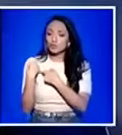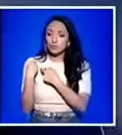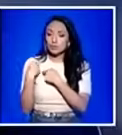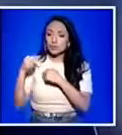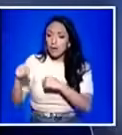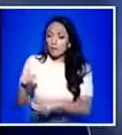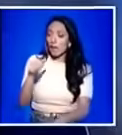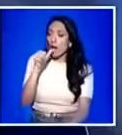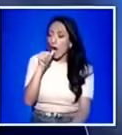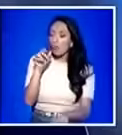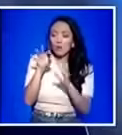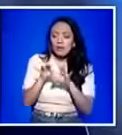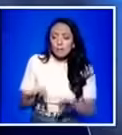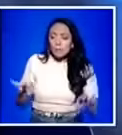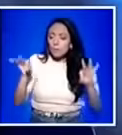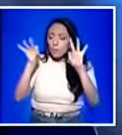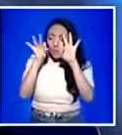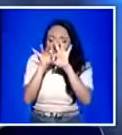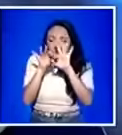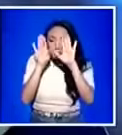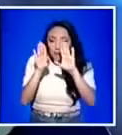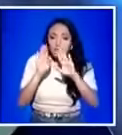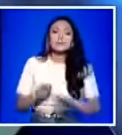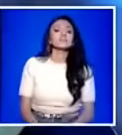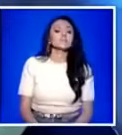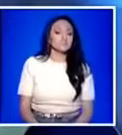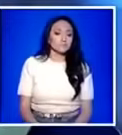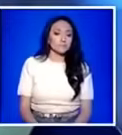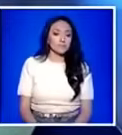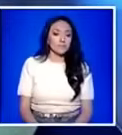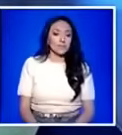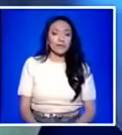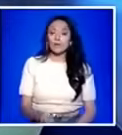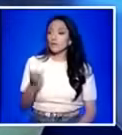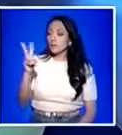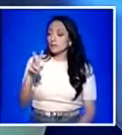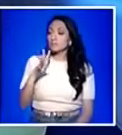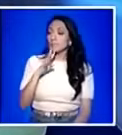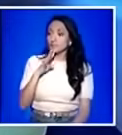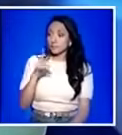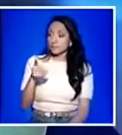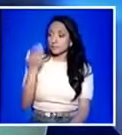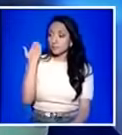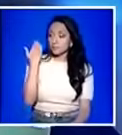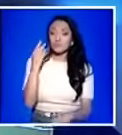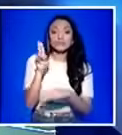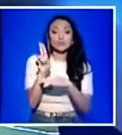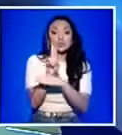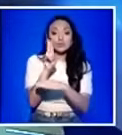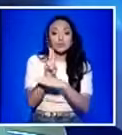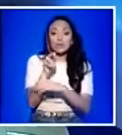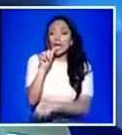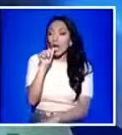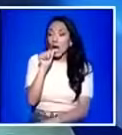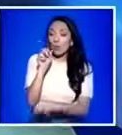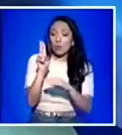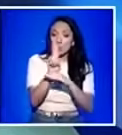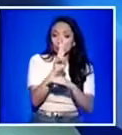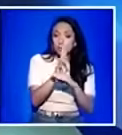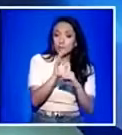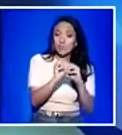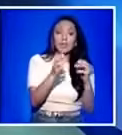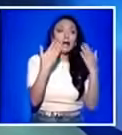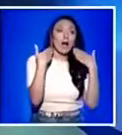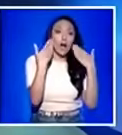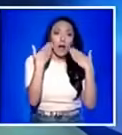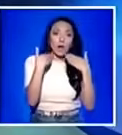hídrico indispensable e irreemplazable, Alejandro. Y ya también estábamos viendo que el uso del agua ha aumentado justamente por los calores que